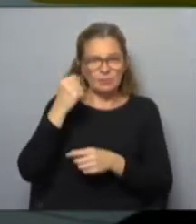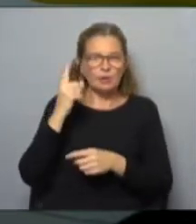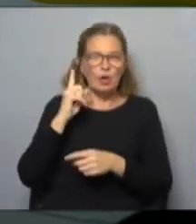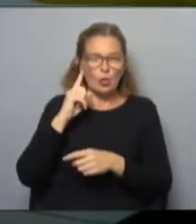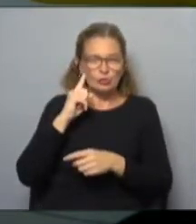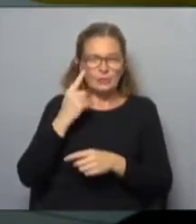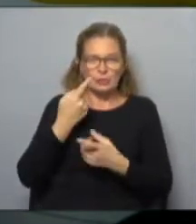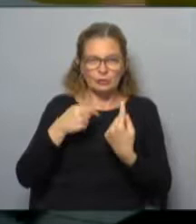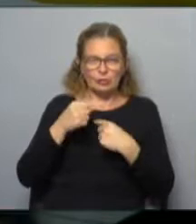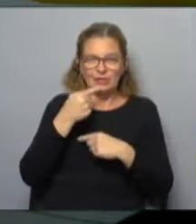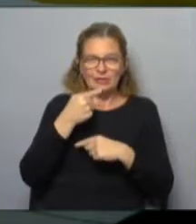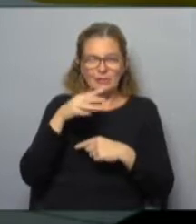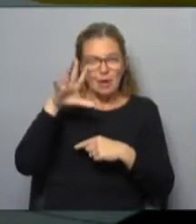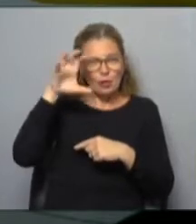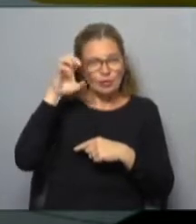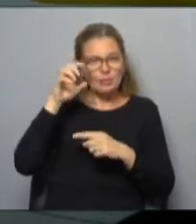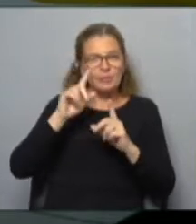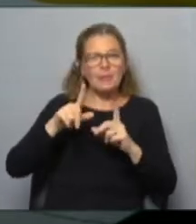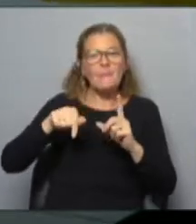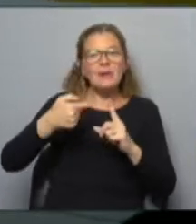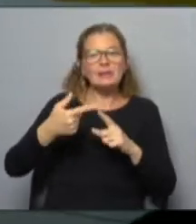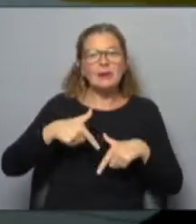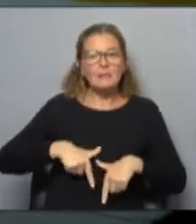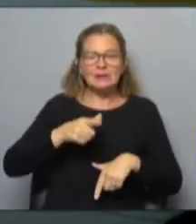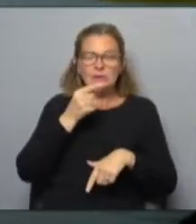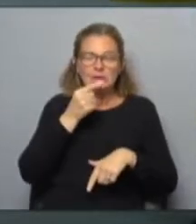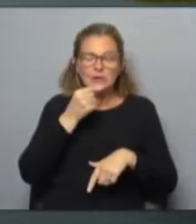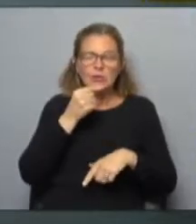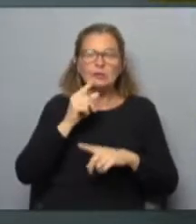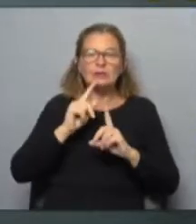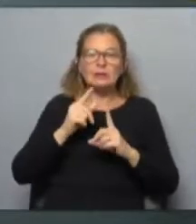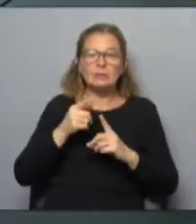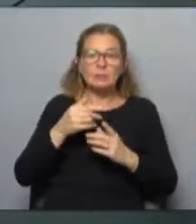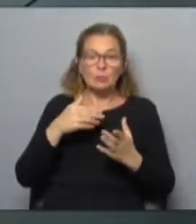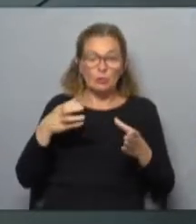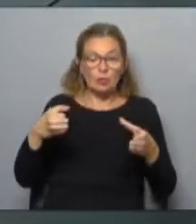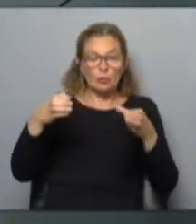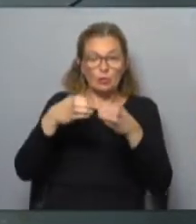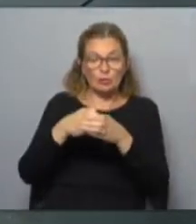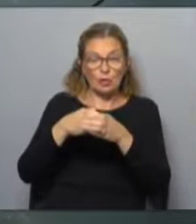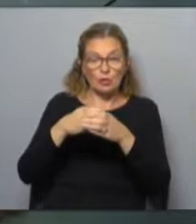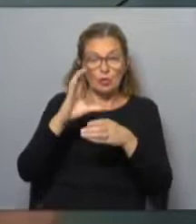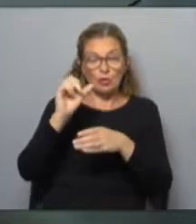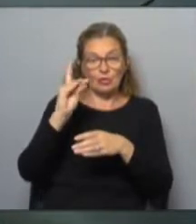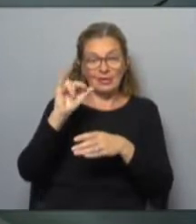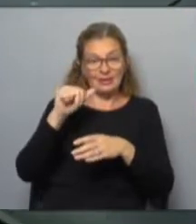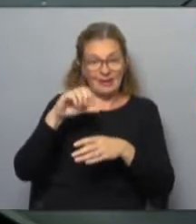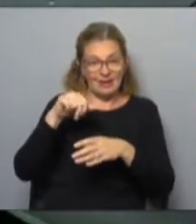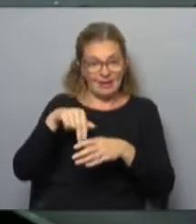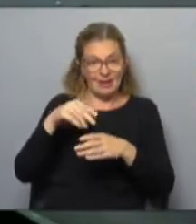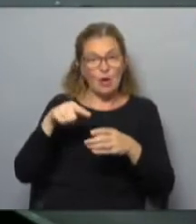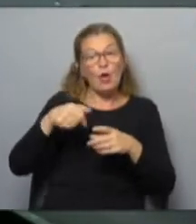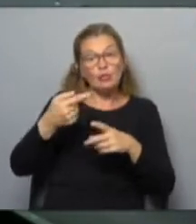lo que decía entonces Santiago González, recordemos que mañana el ministro del Interior, Luis Alberto Ojeber, estará en reunión con el CODICEN y entre otros temas